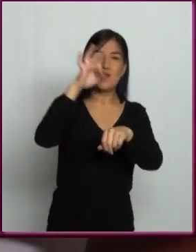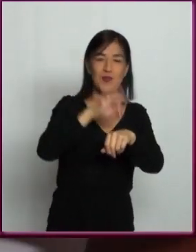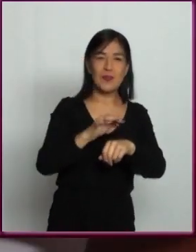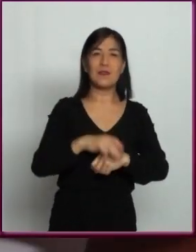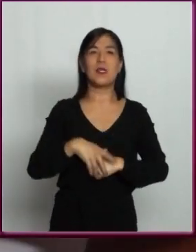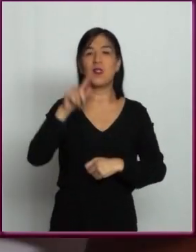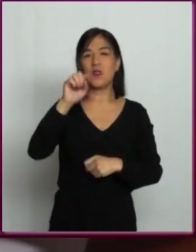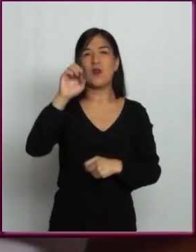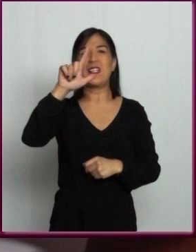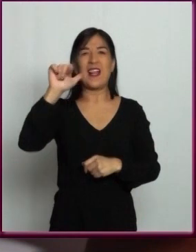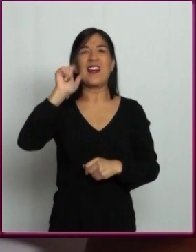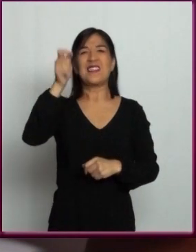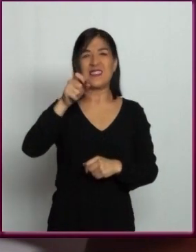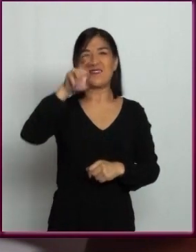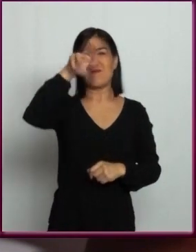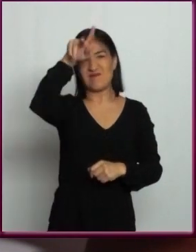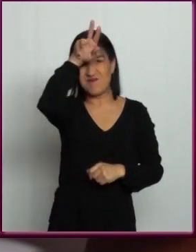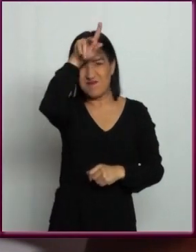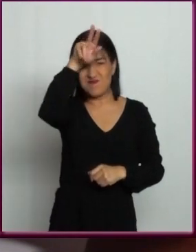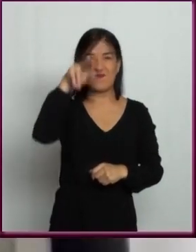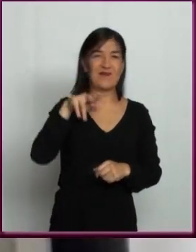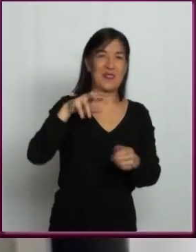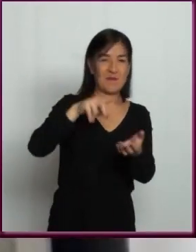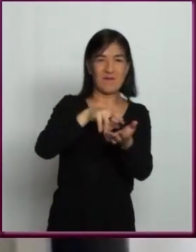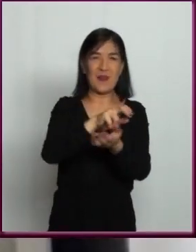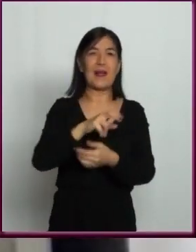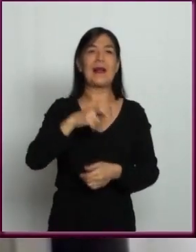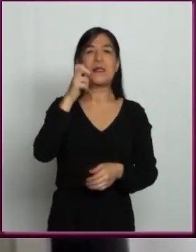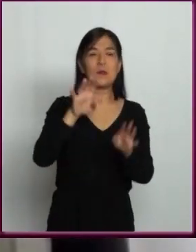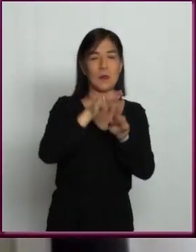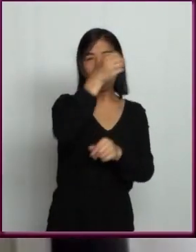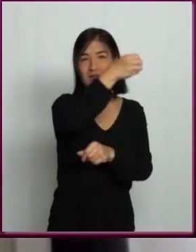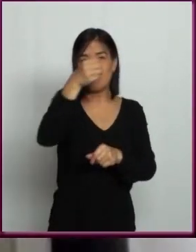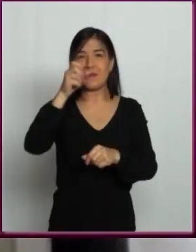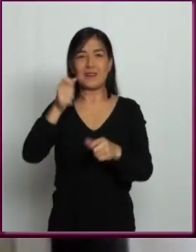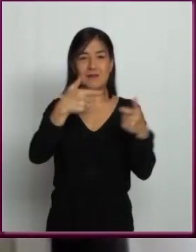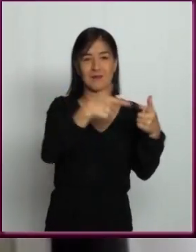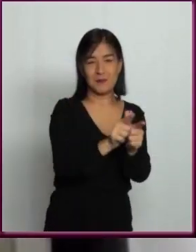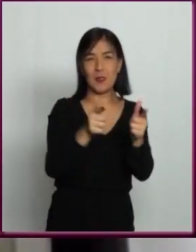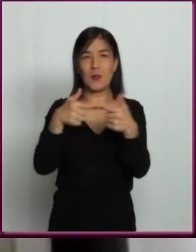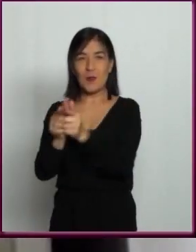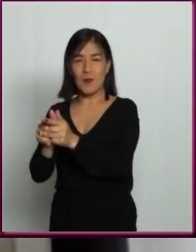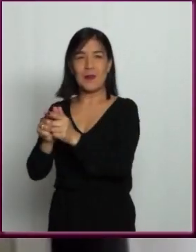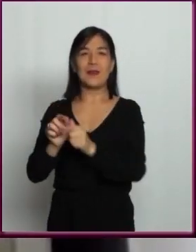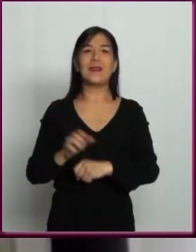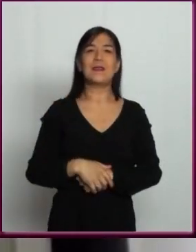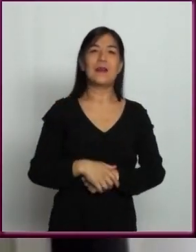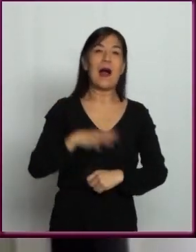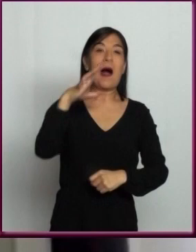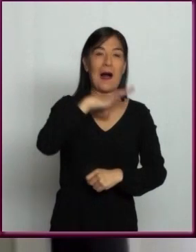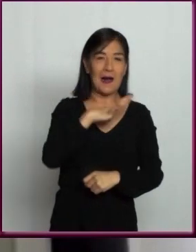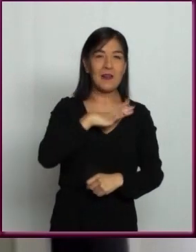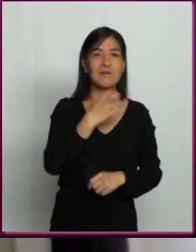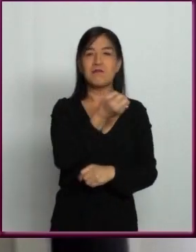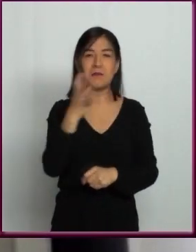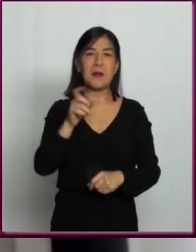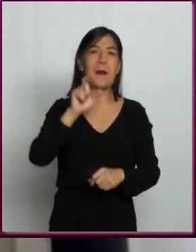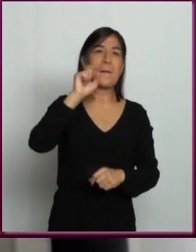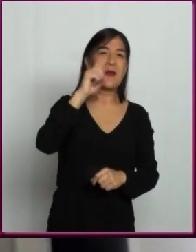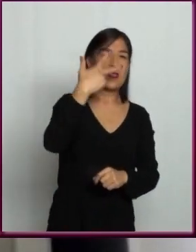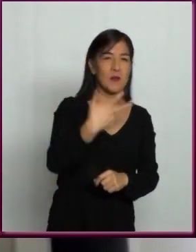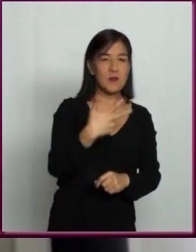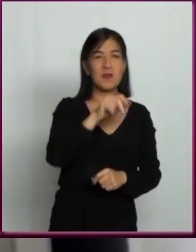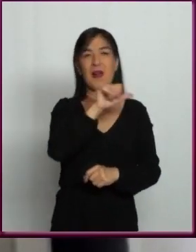Blatodea, que son cucarachas. Estos son órdenes, ¿no? En la naturaleza, en el grupo de insecta, existen entre 28 y